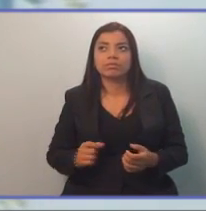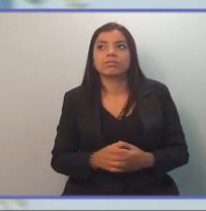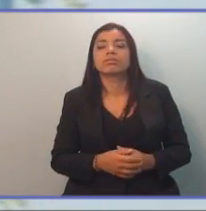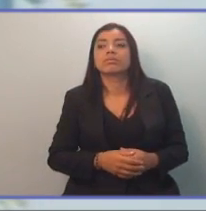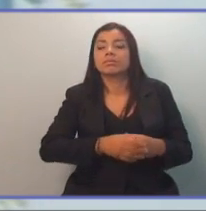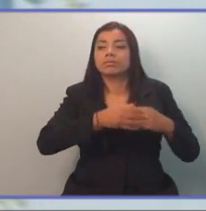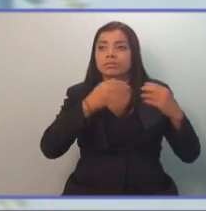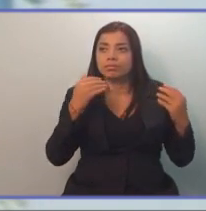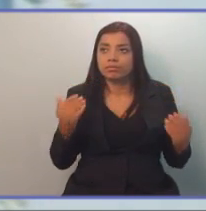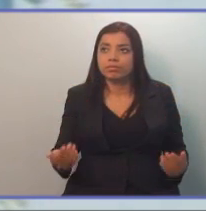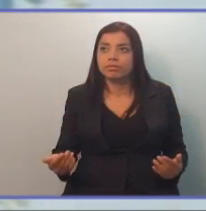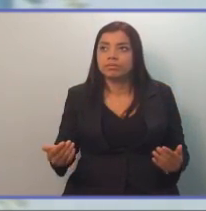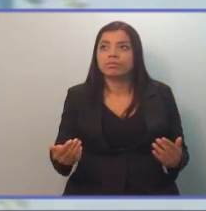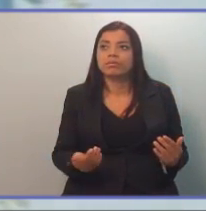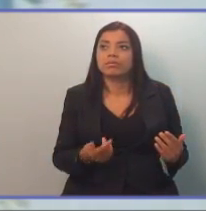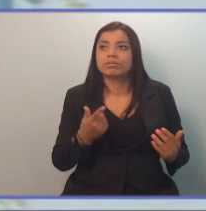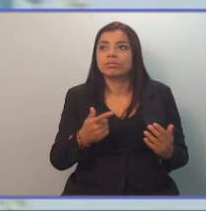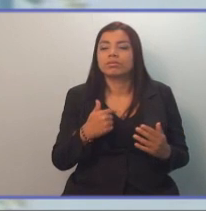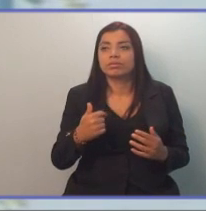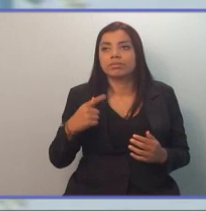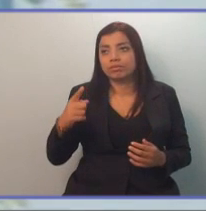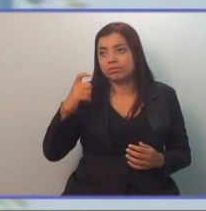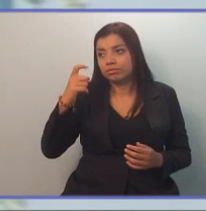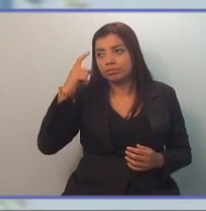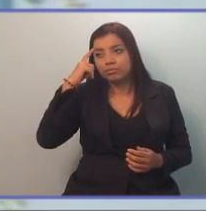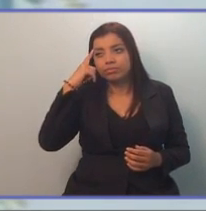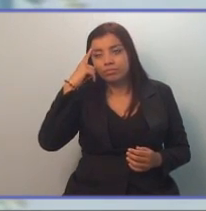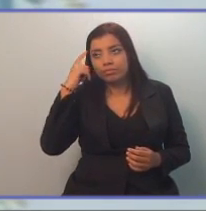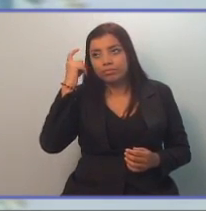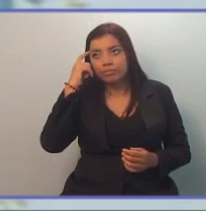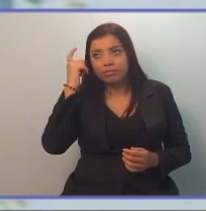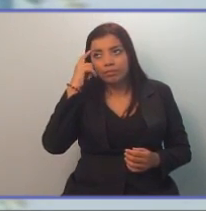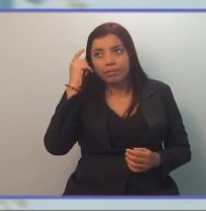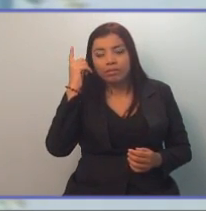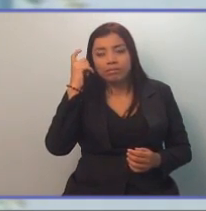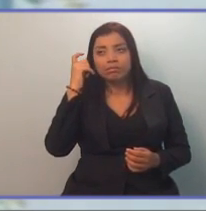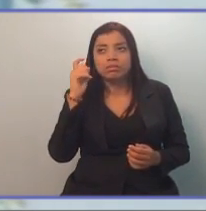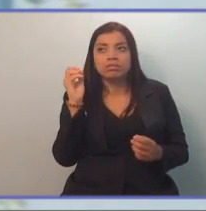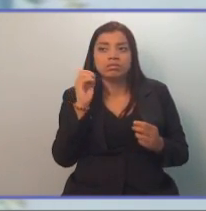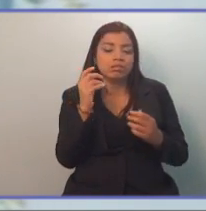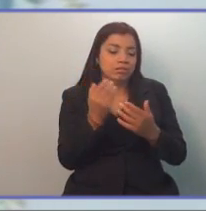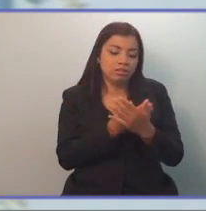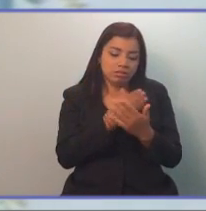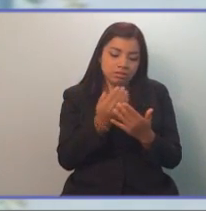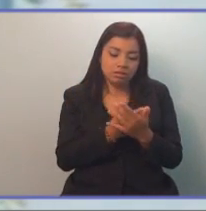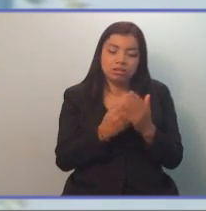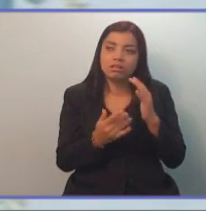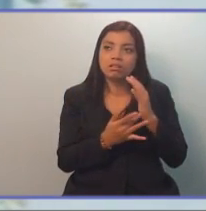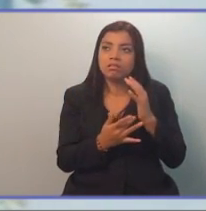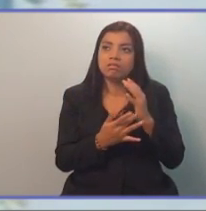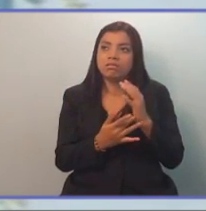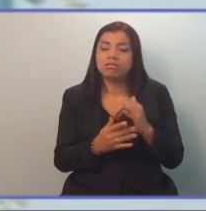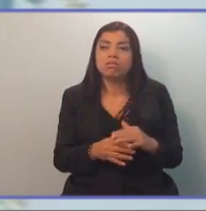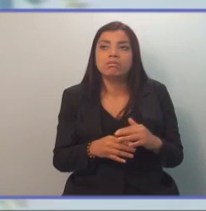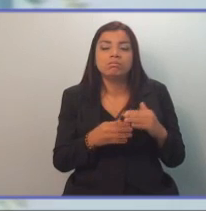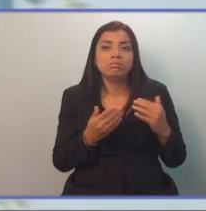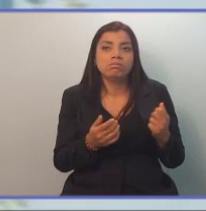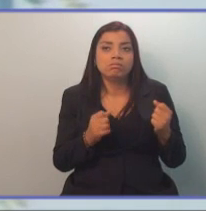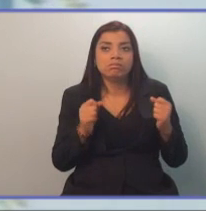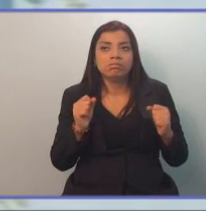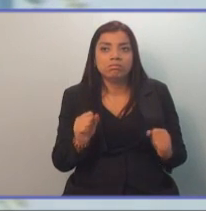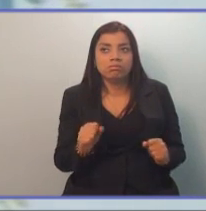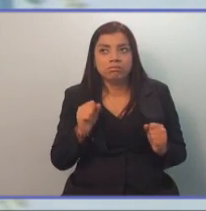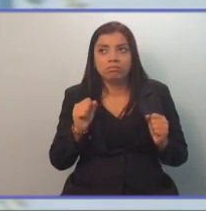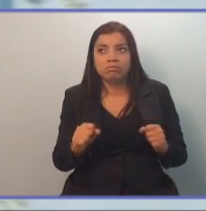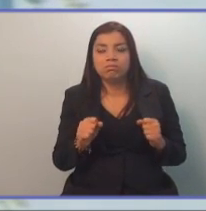se hizo irreflexivamente. Creo que no se hicieron los estudios técnicos necesarios como para poder ir